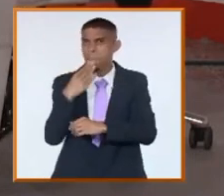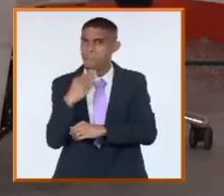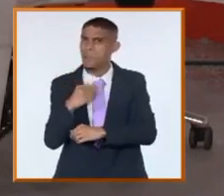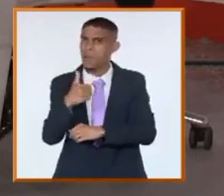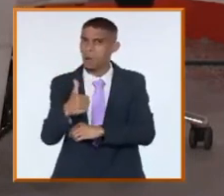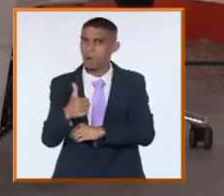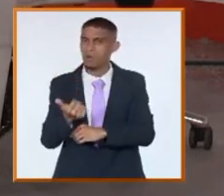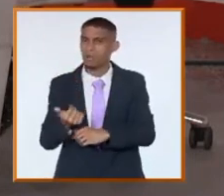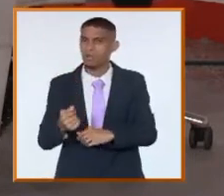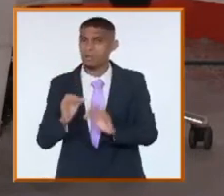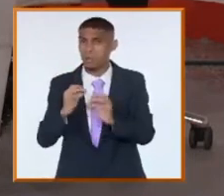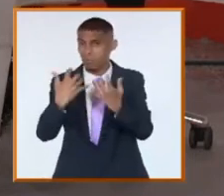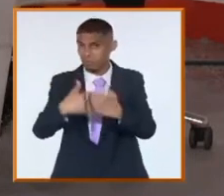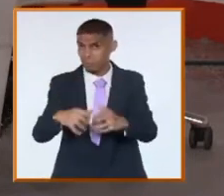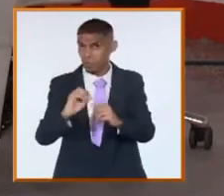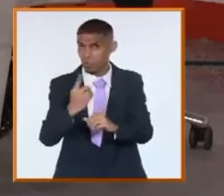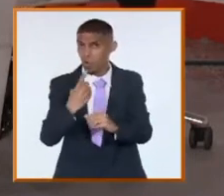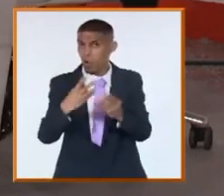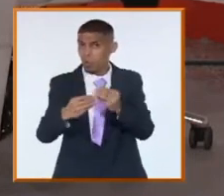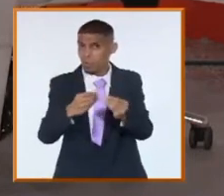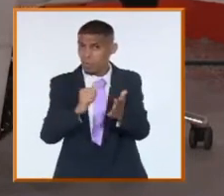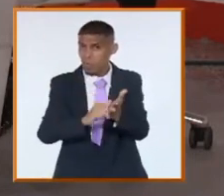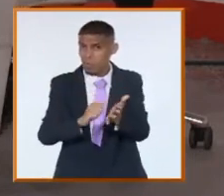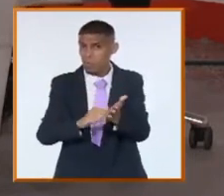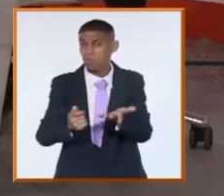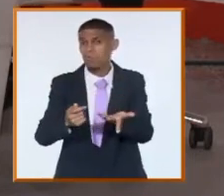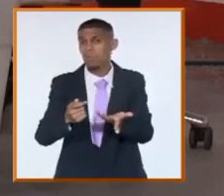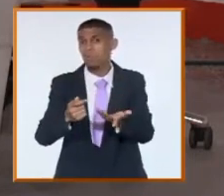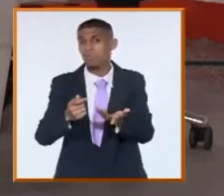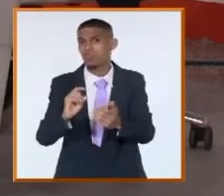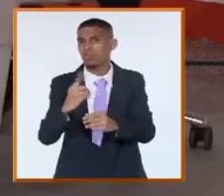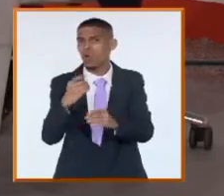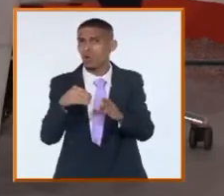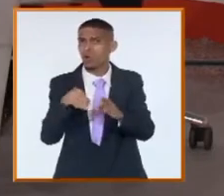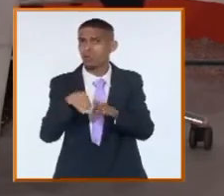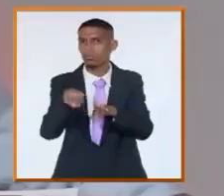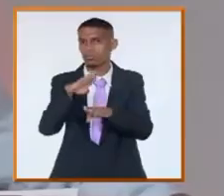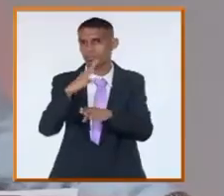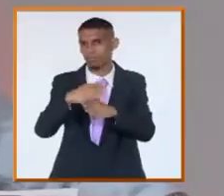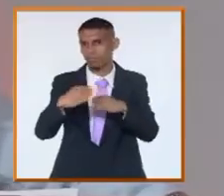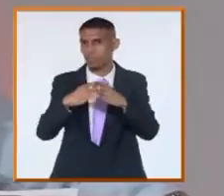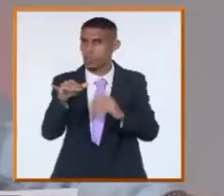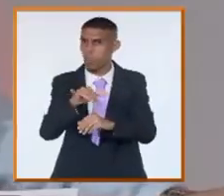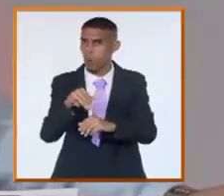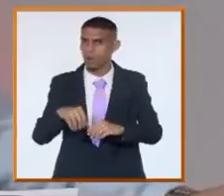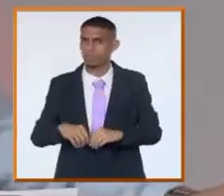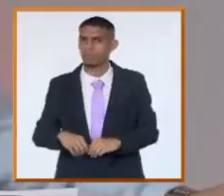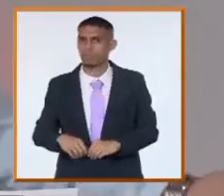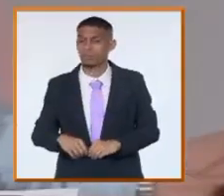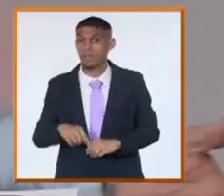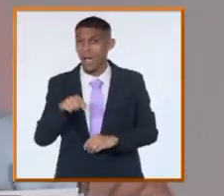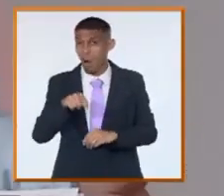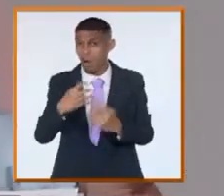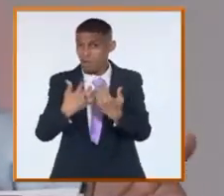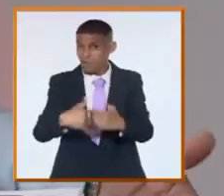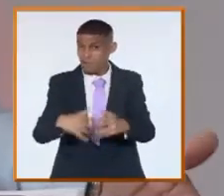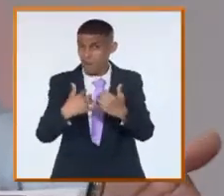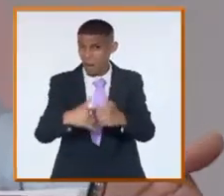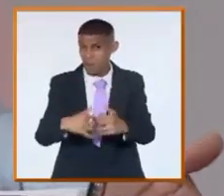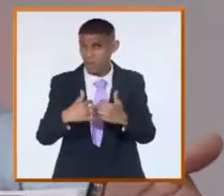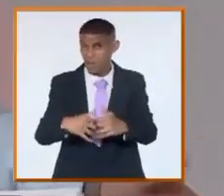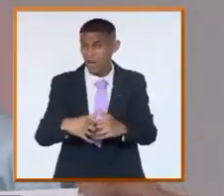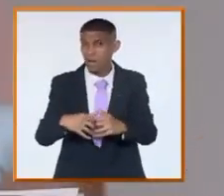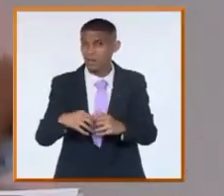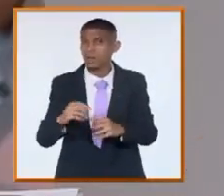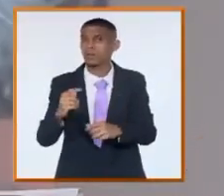mucho respaldo para la industria material en su conjunto y para el sector de la construcción del país No porque hasta ahora en la fábrica de cemento Aunque